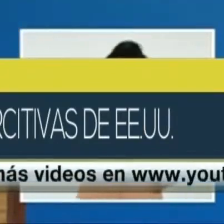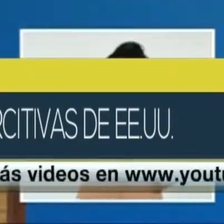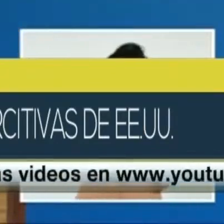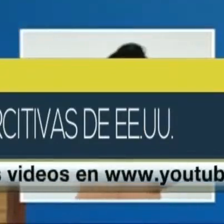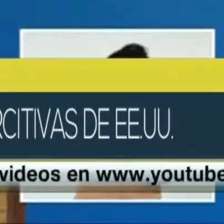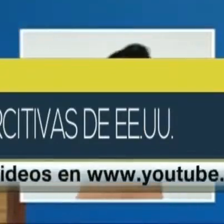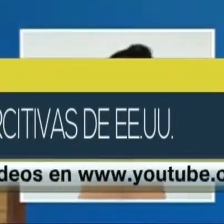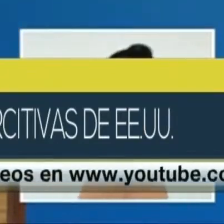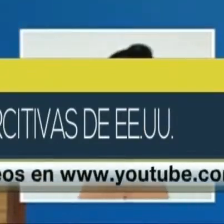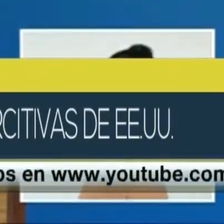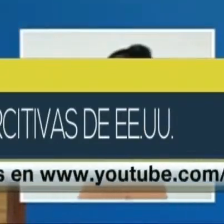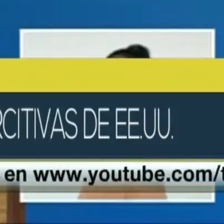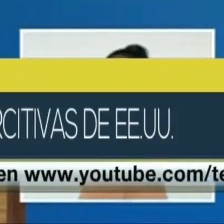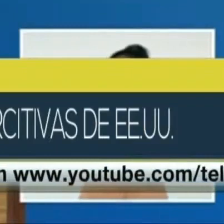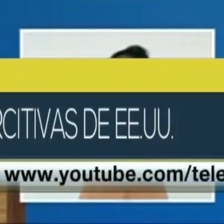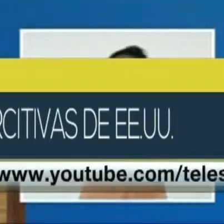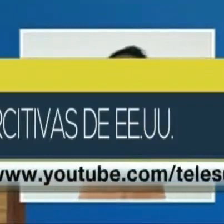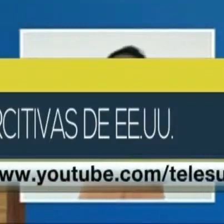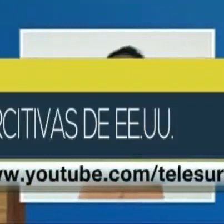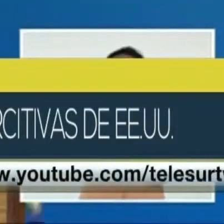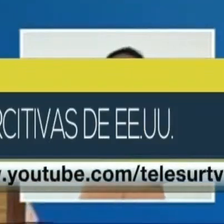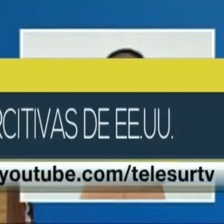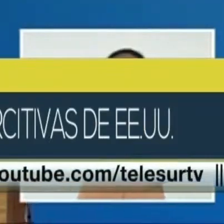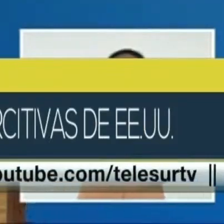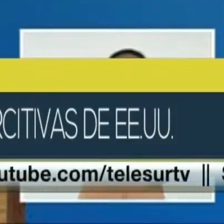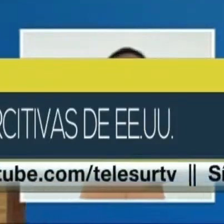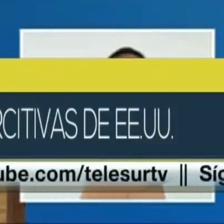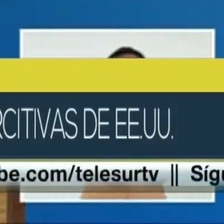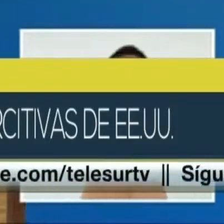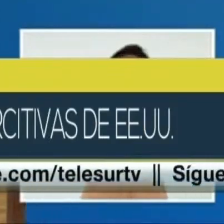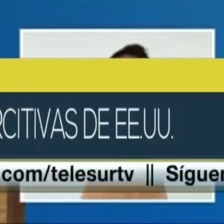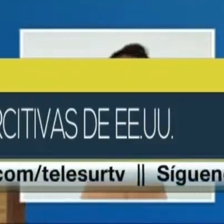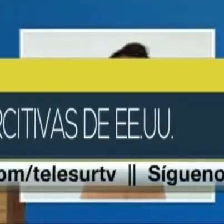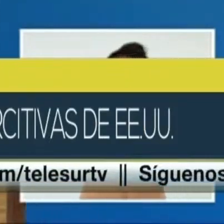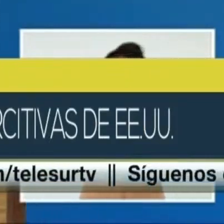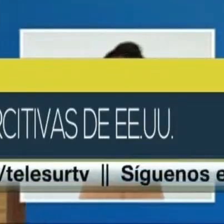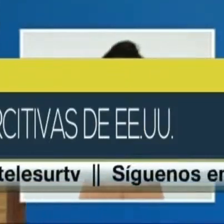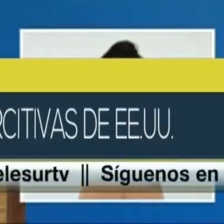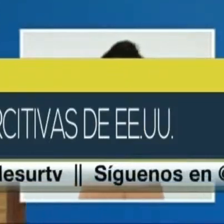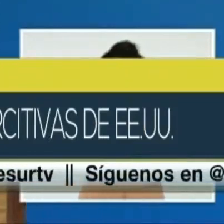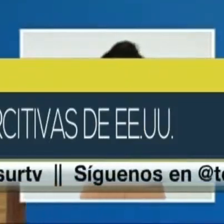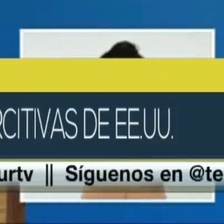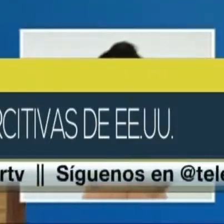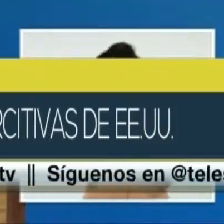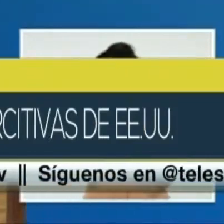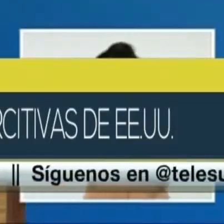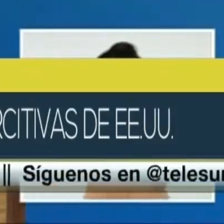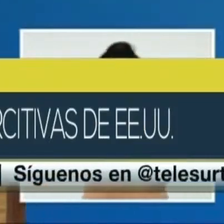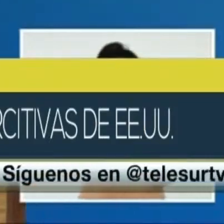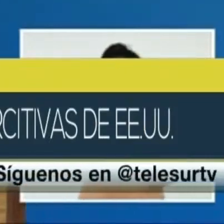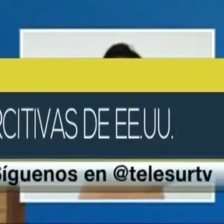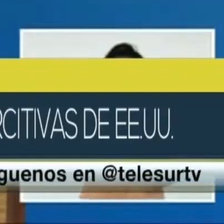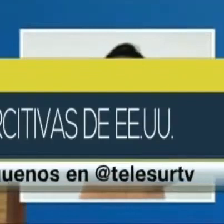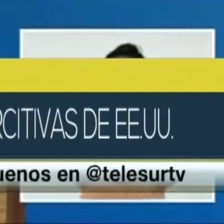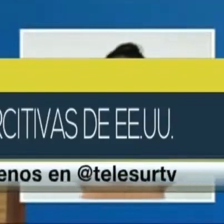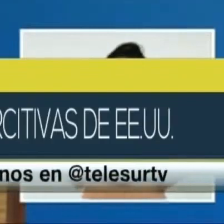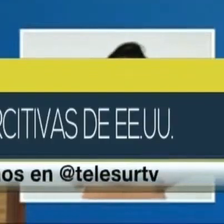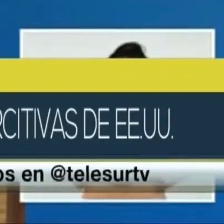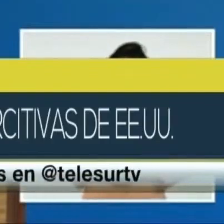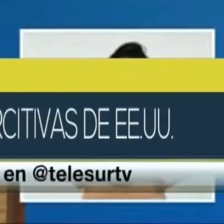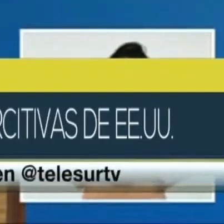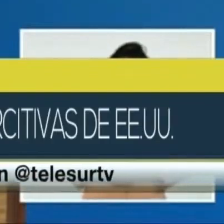vuelos internacionales, etcétera, actuales, es como mínimo cruel. He